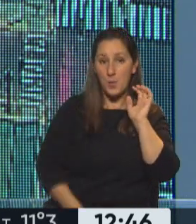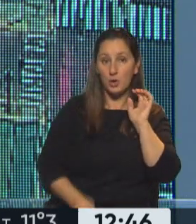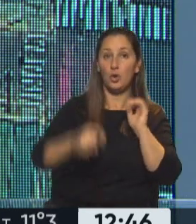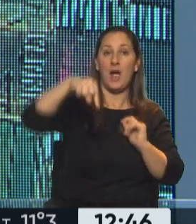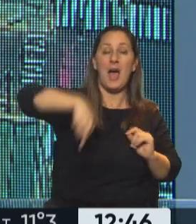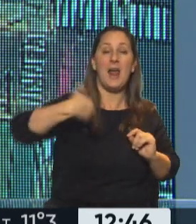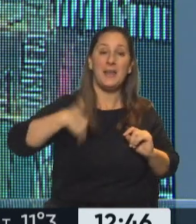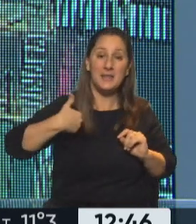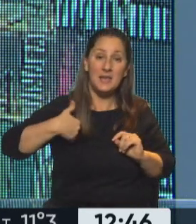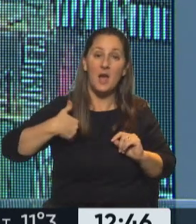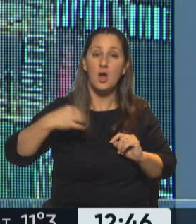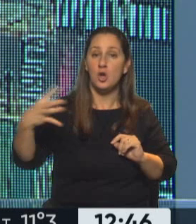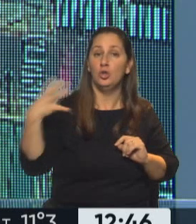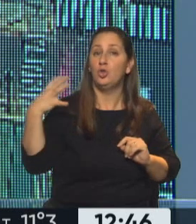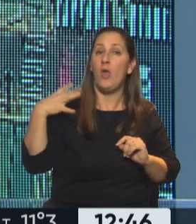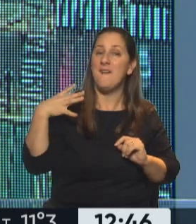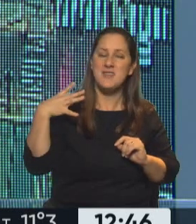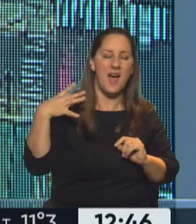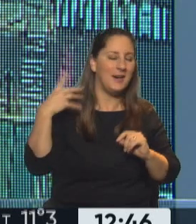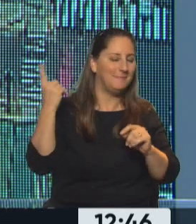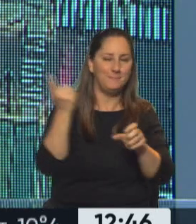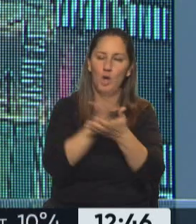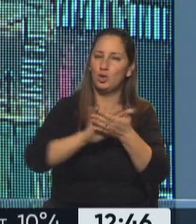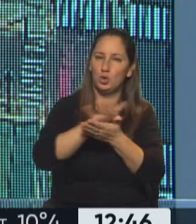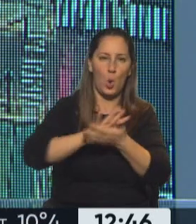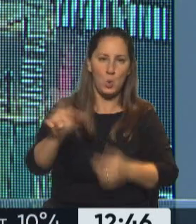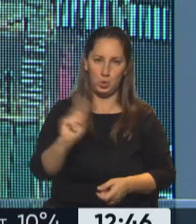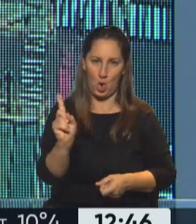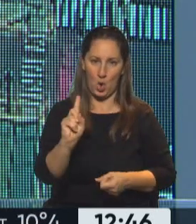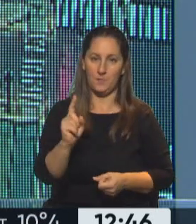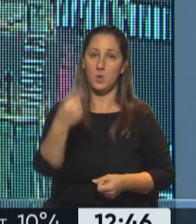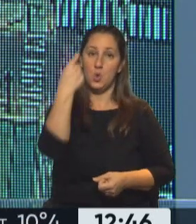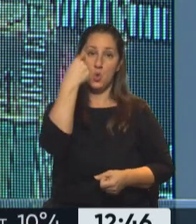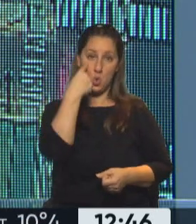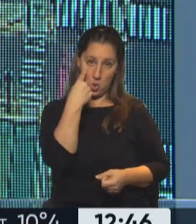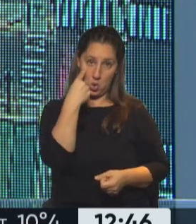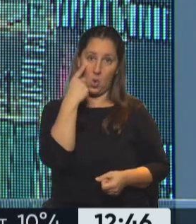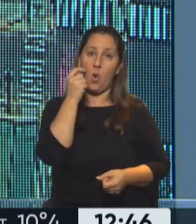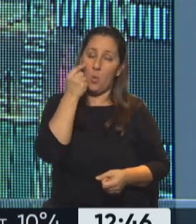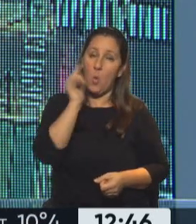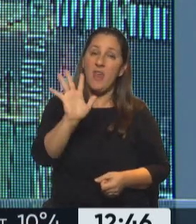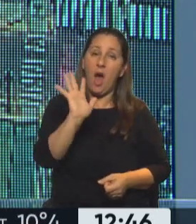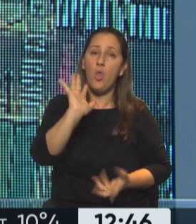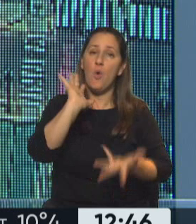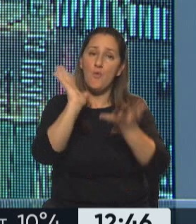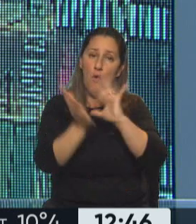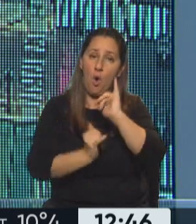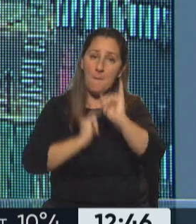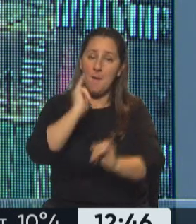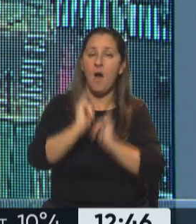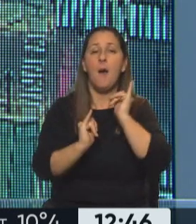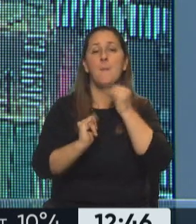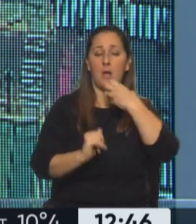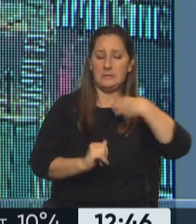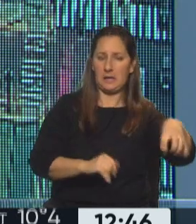nuestro país todavía no está saldada, digamos. Hay que tener mucho cuidado, ¿no? Porque hay sectores que son